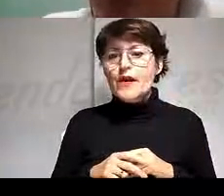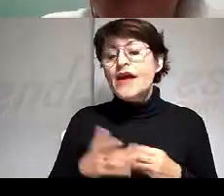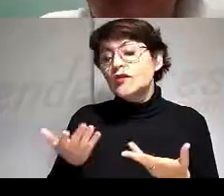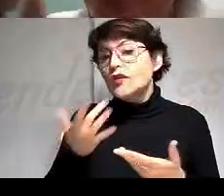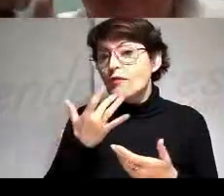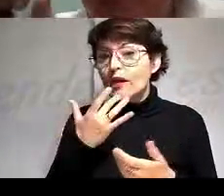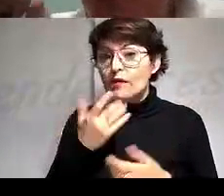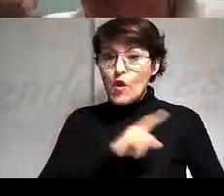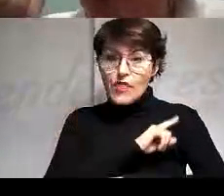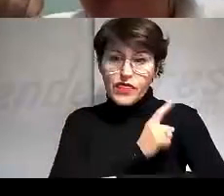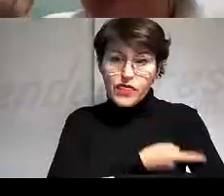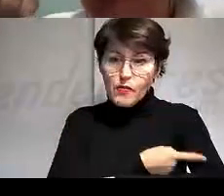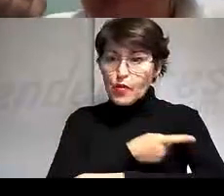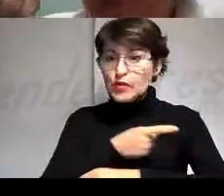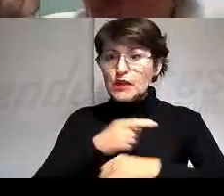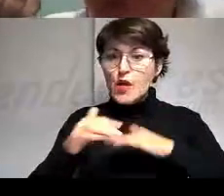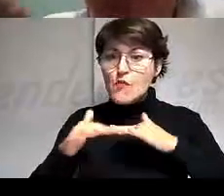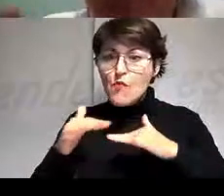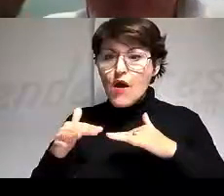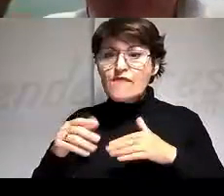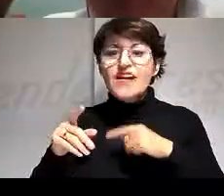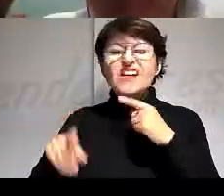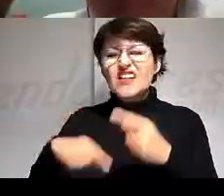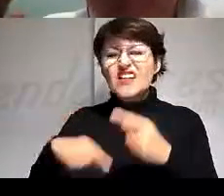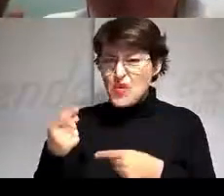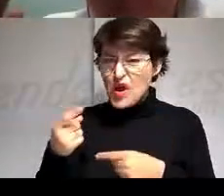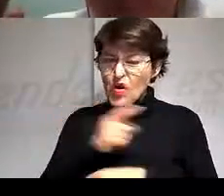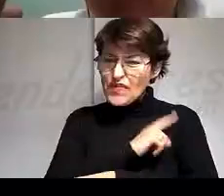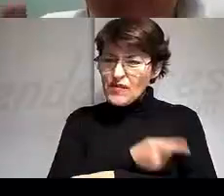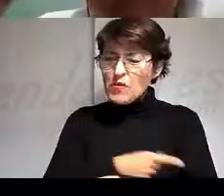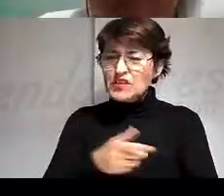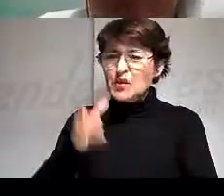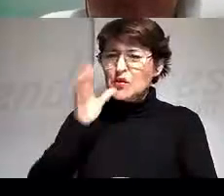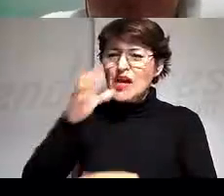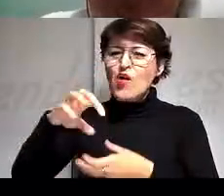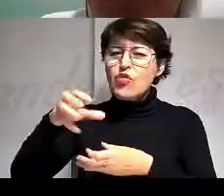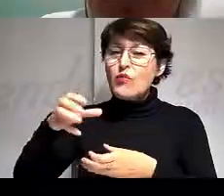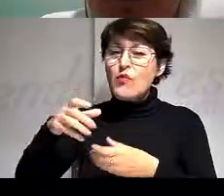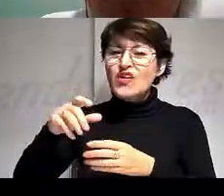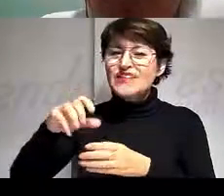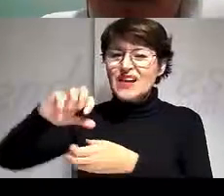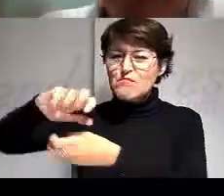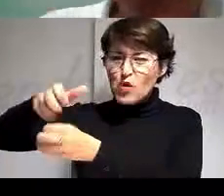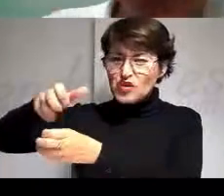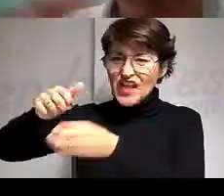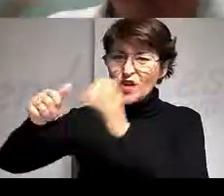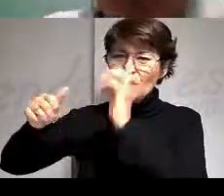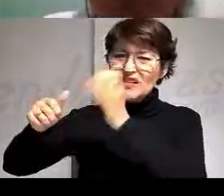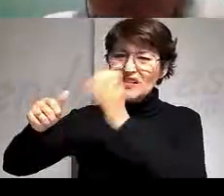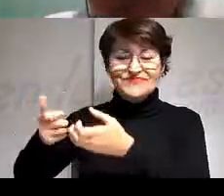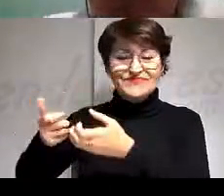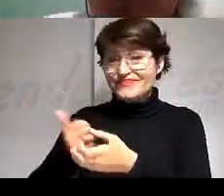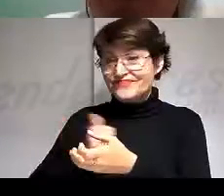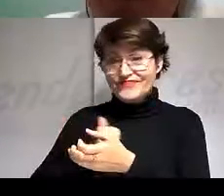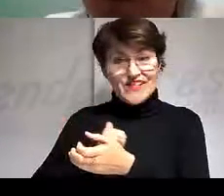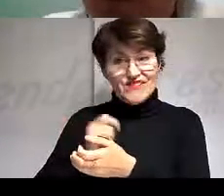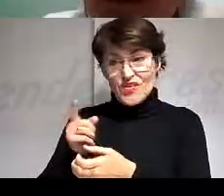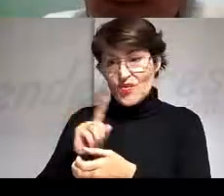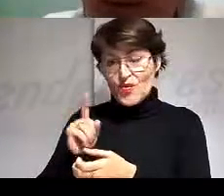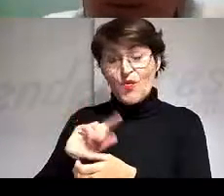físico y meternos un zumo industrial después del ejercicio físico, pues he de deciros que más que beneficioso, incluso